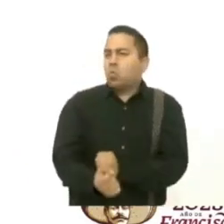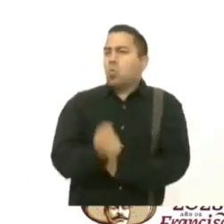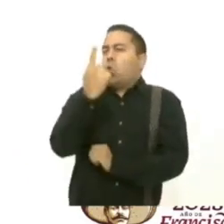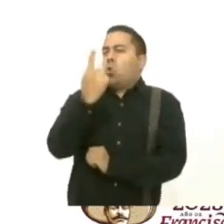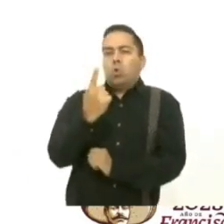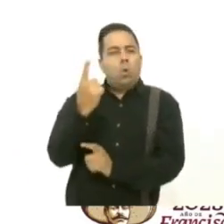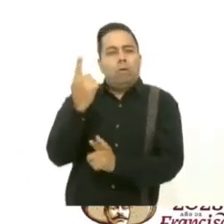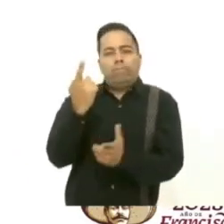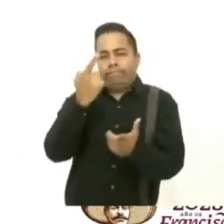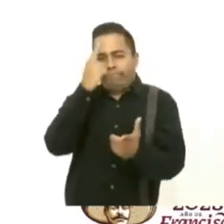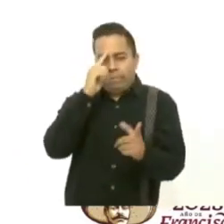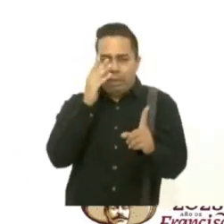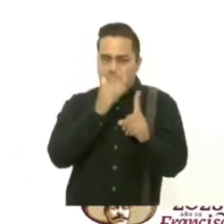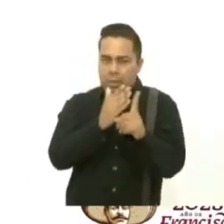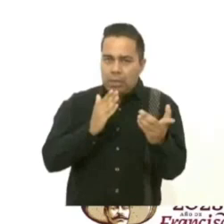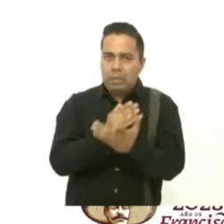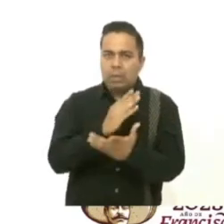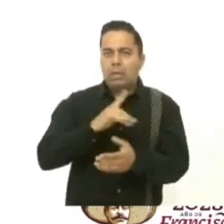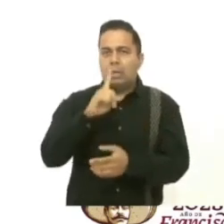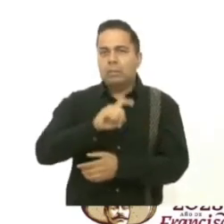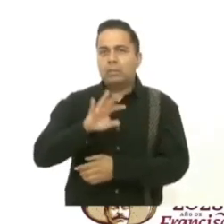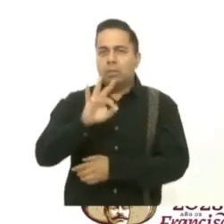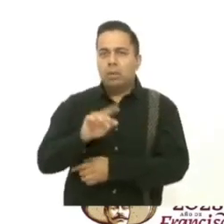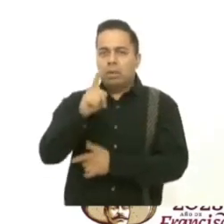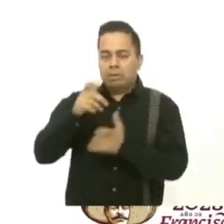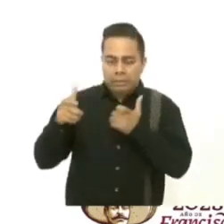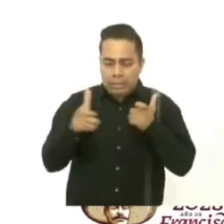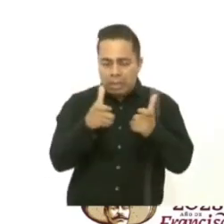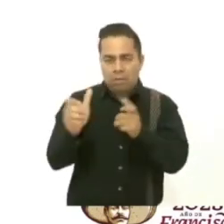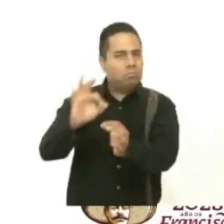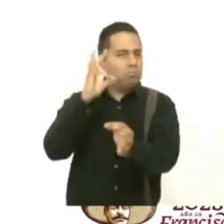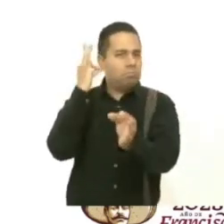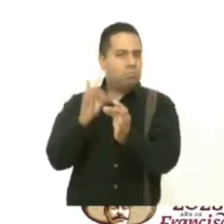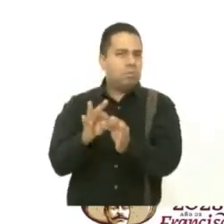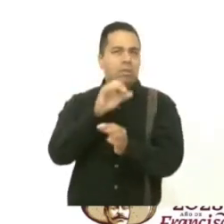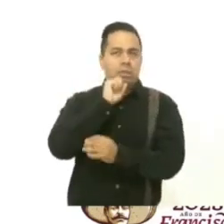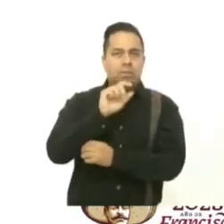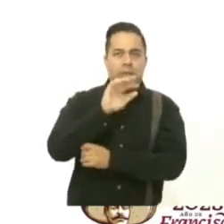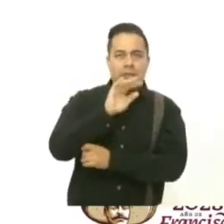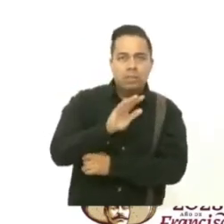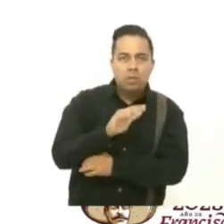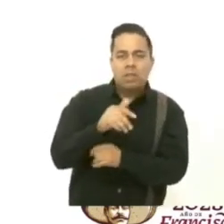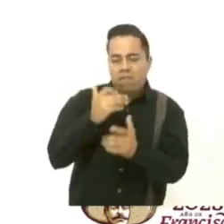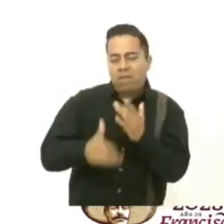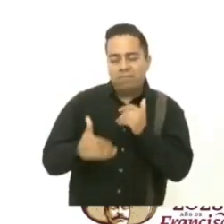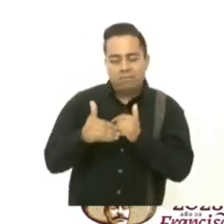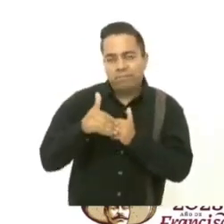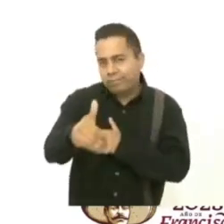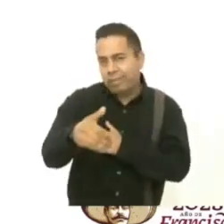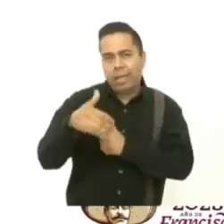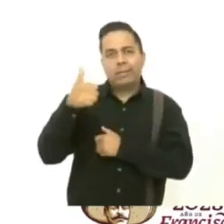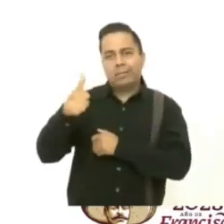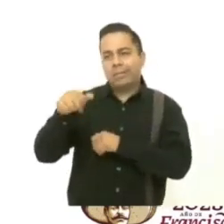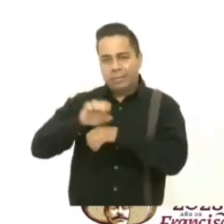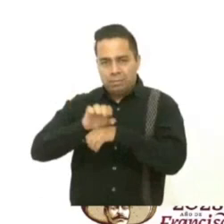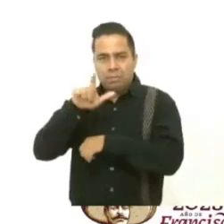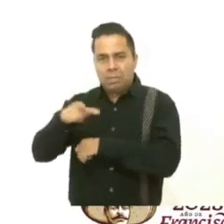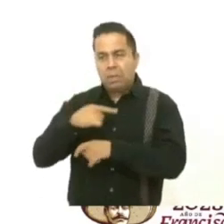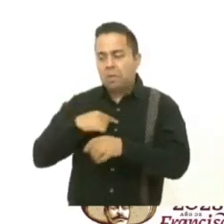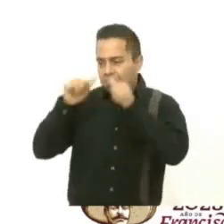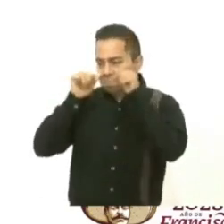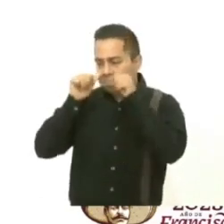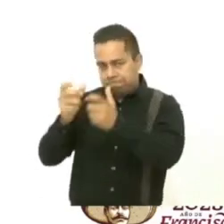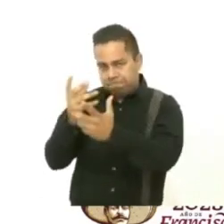acceso. Tenemos 141 caminos concluidos, 50 por delante, 6 especiales que estamos